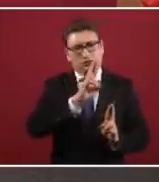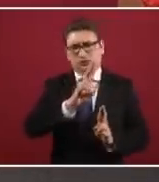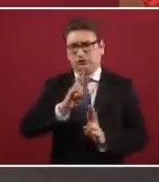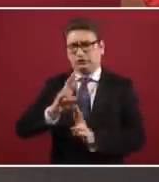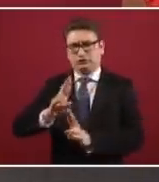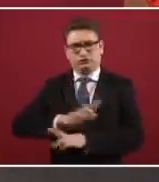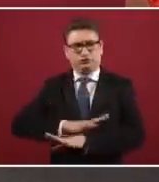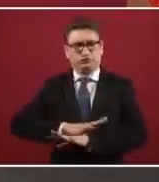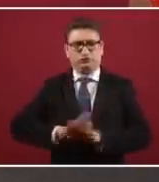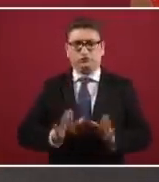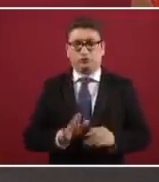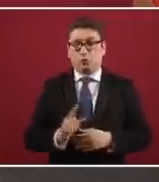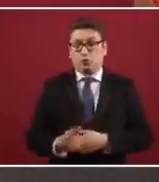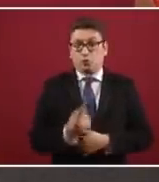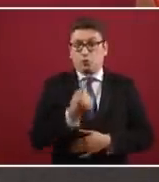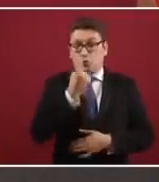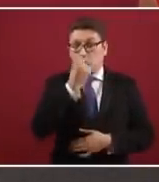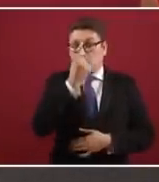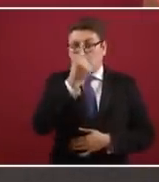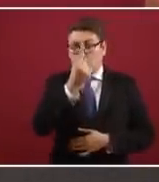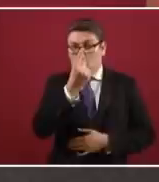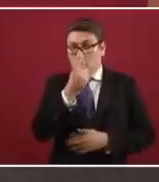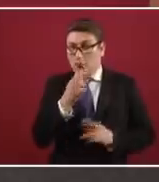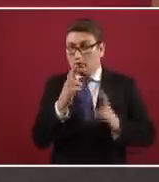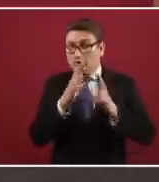una religión